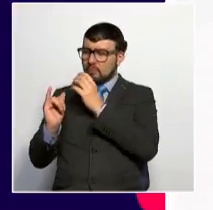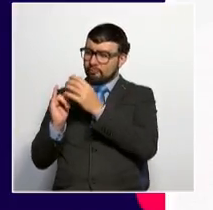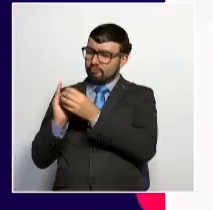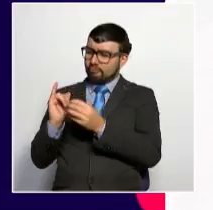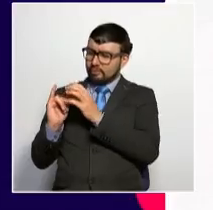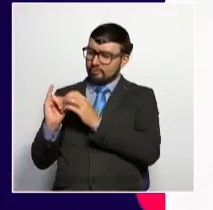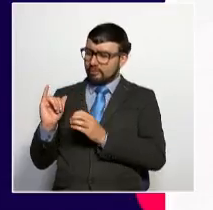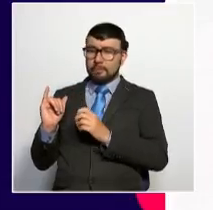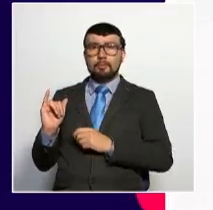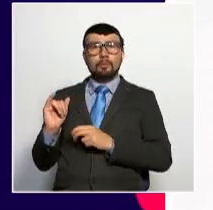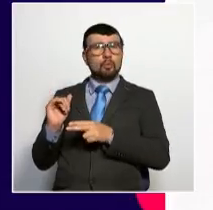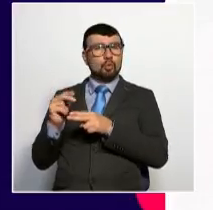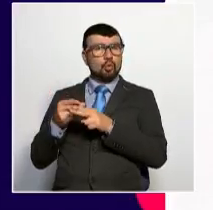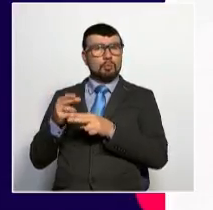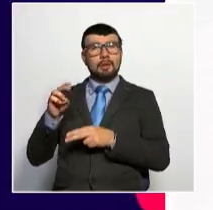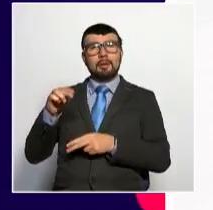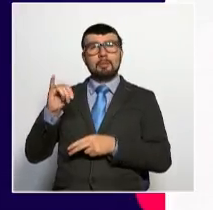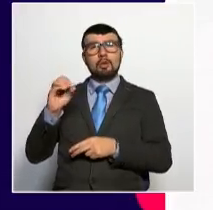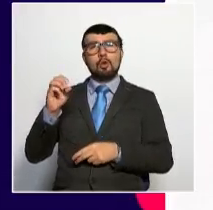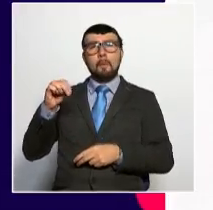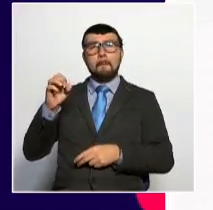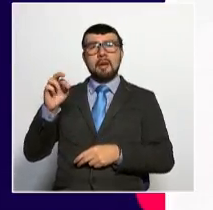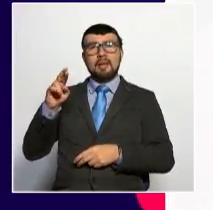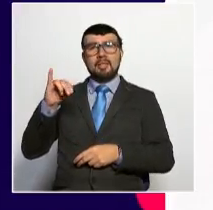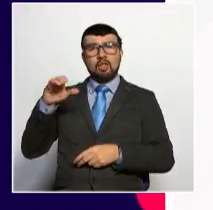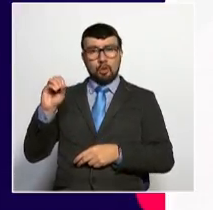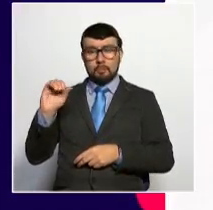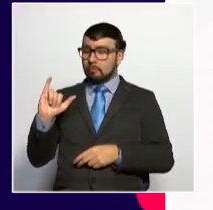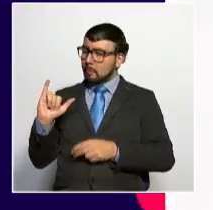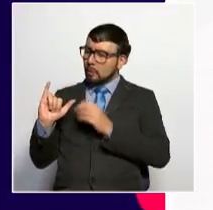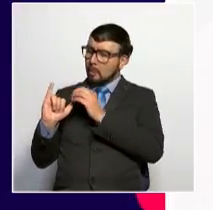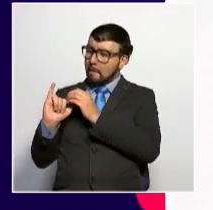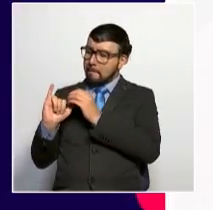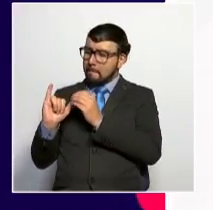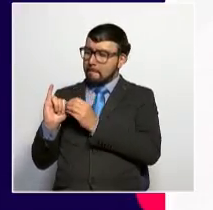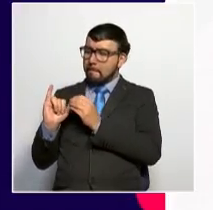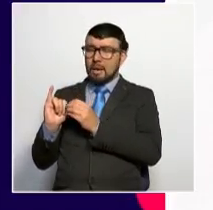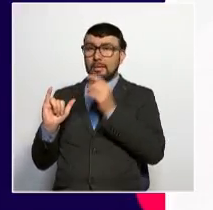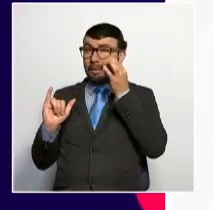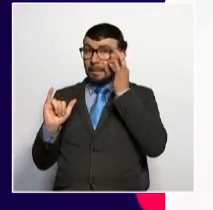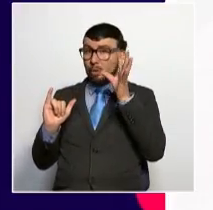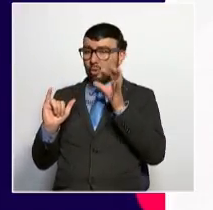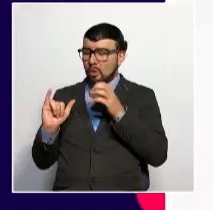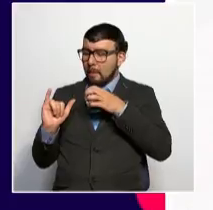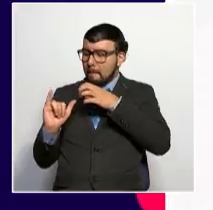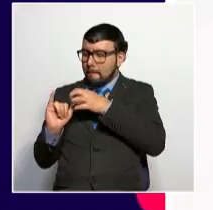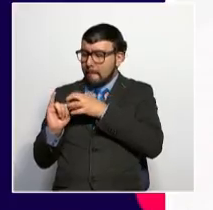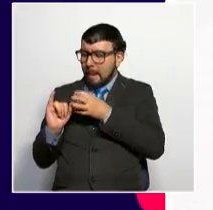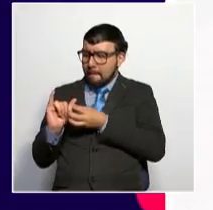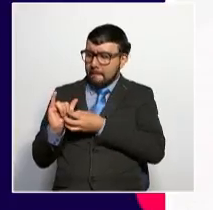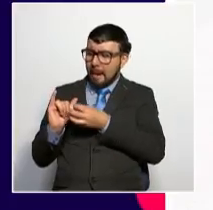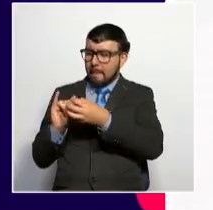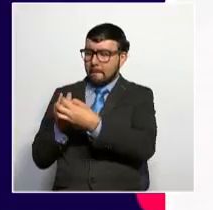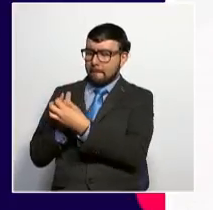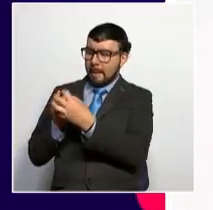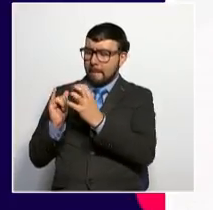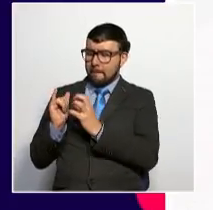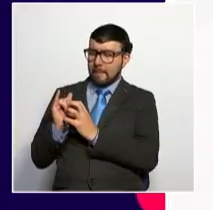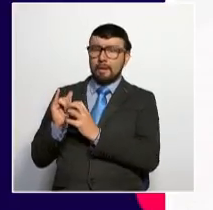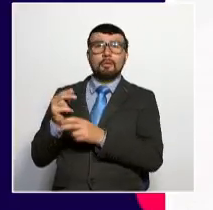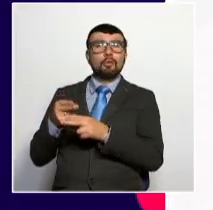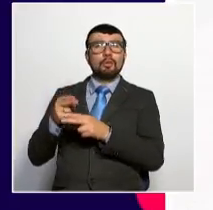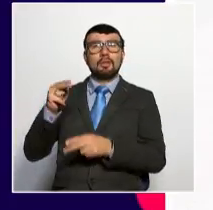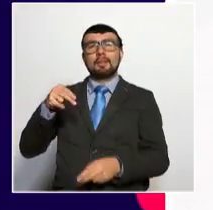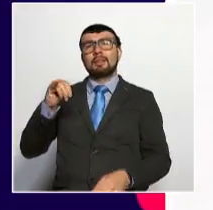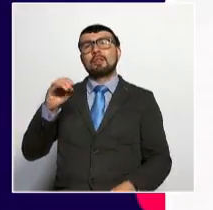unas bolitas o remolinos de músculo que se llaman miomas. Se llaman miomas y están ubicados en todo